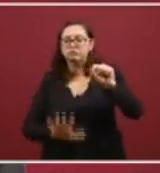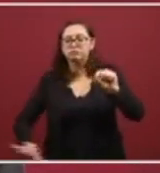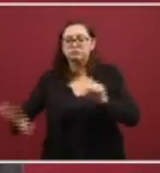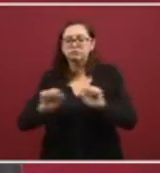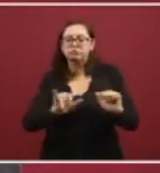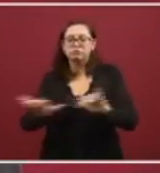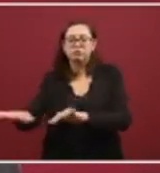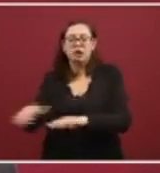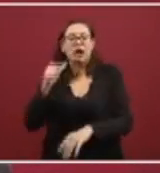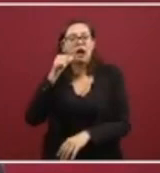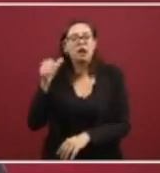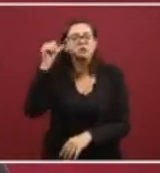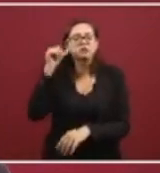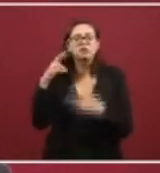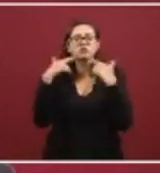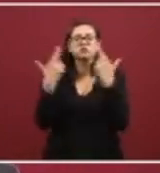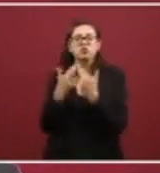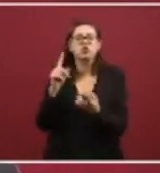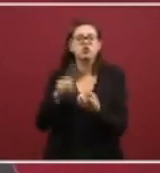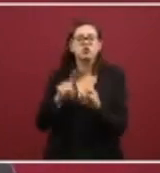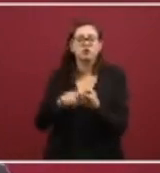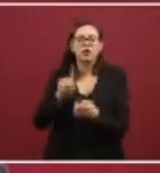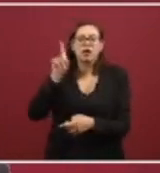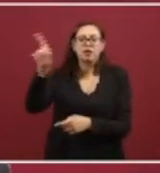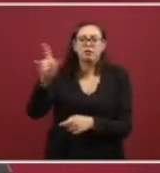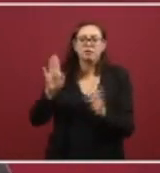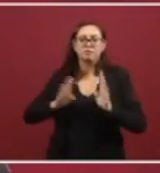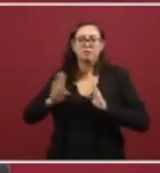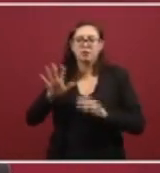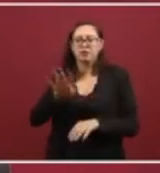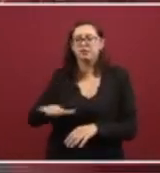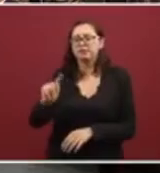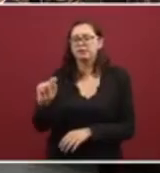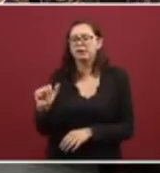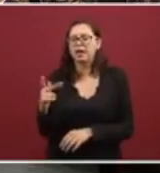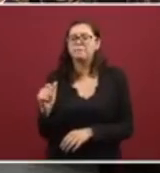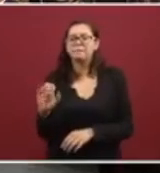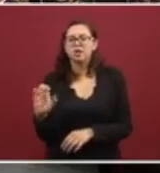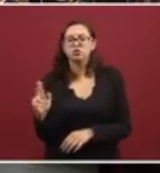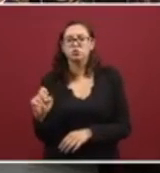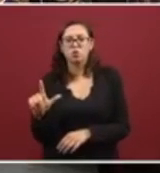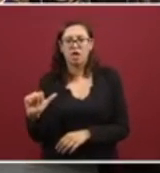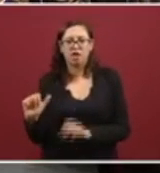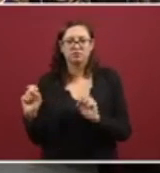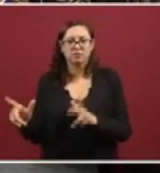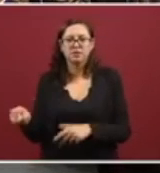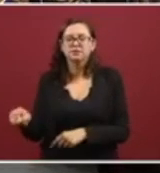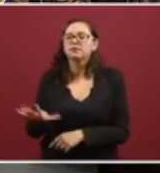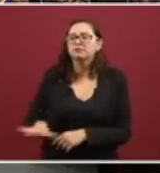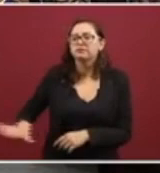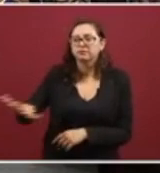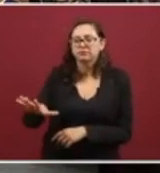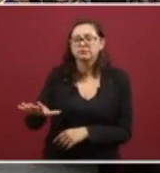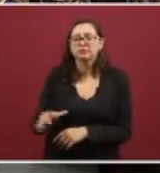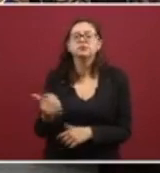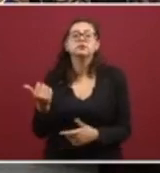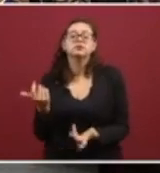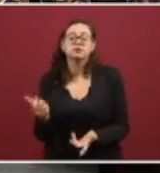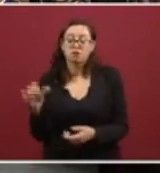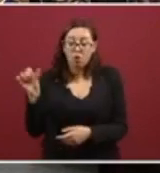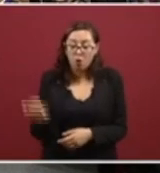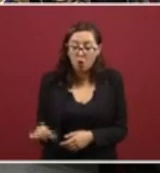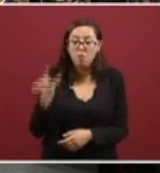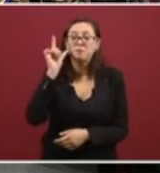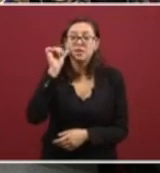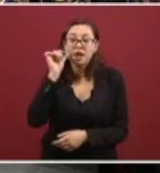cabo en Tapachula, en la zona militar, y a partir del día de hoy, mañana, y como ya lo